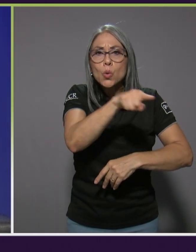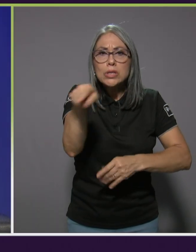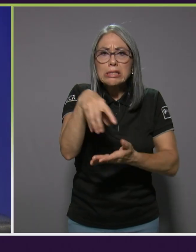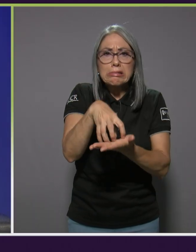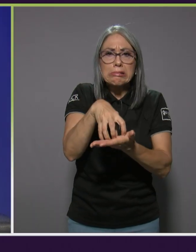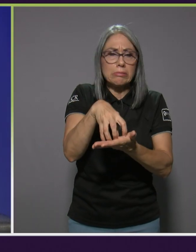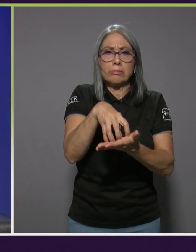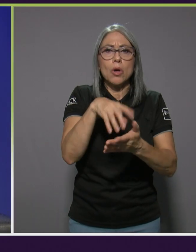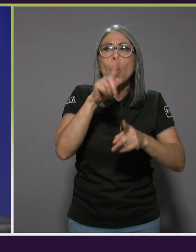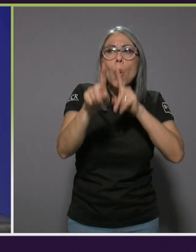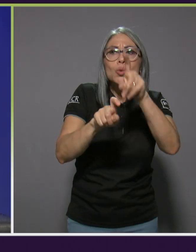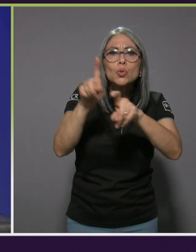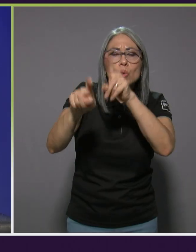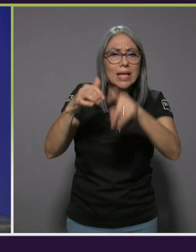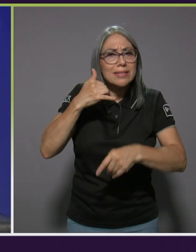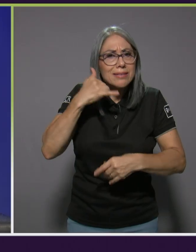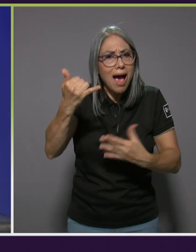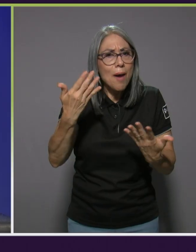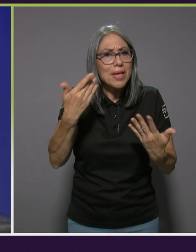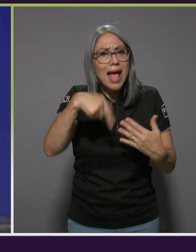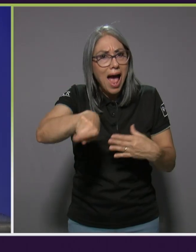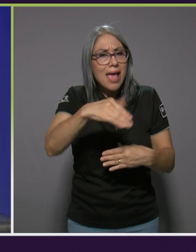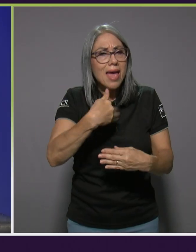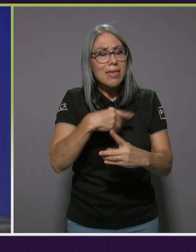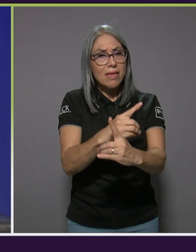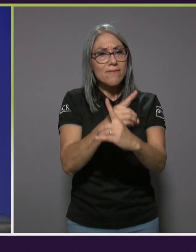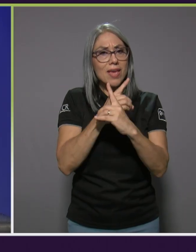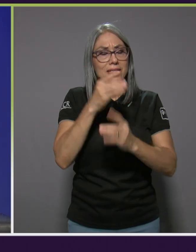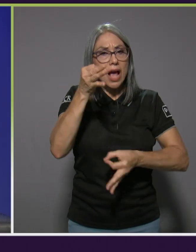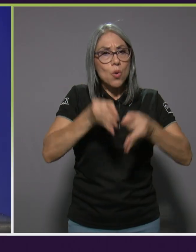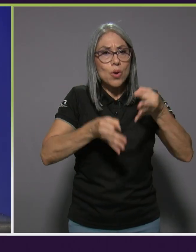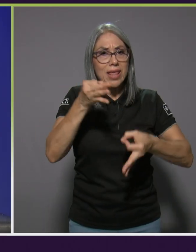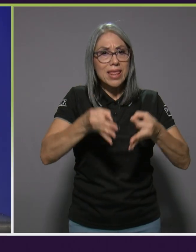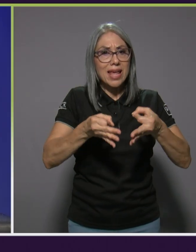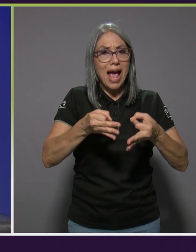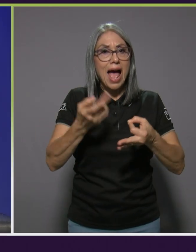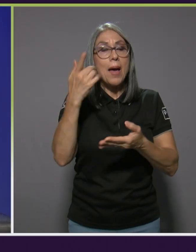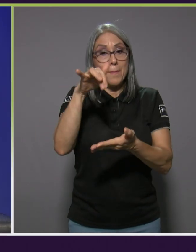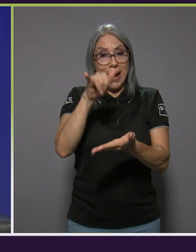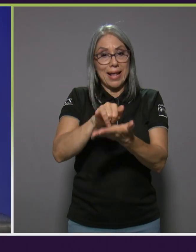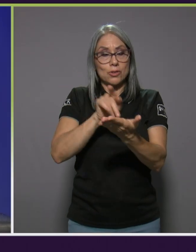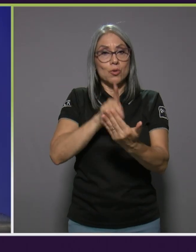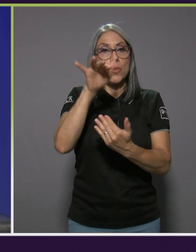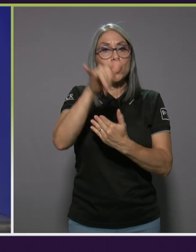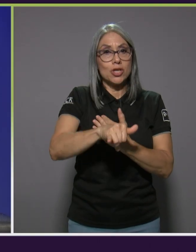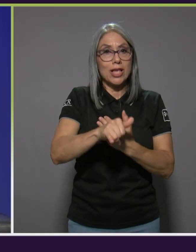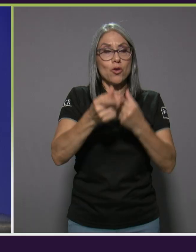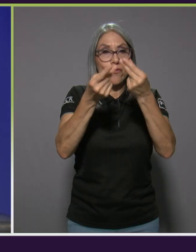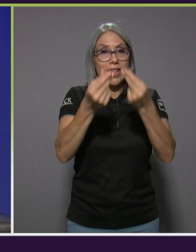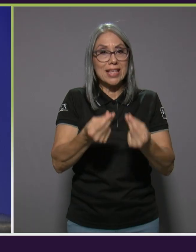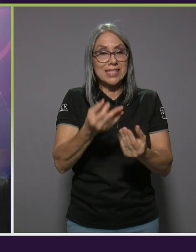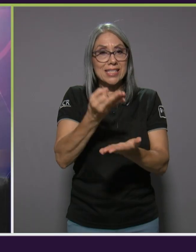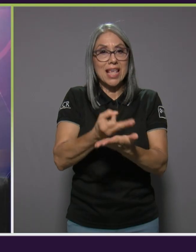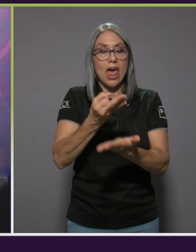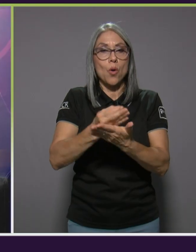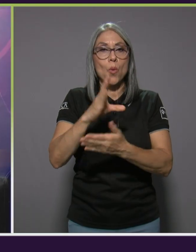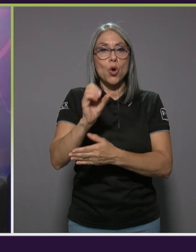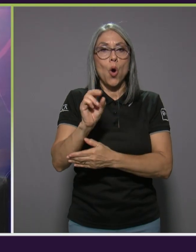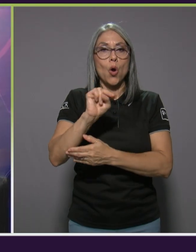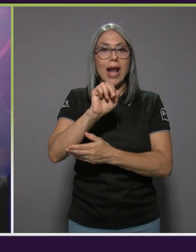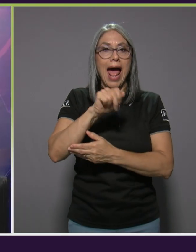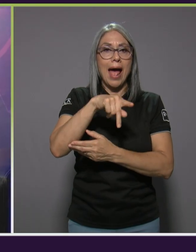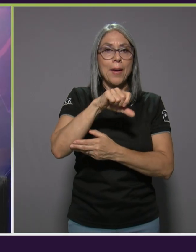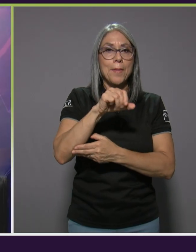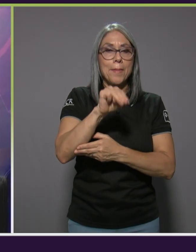llamen, para eso está la defensa jurídica, para eso es este proyecto financiado por CONAPAM y en conjunto